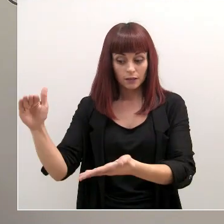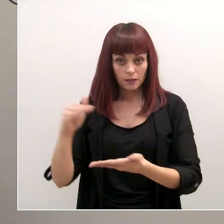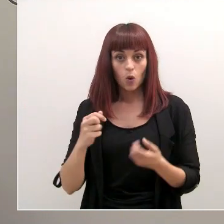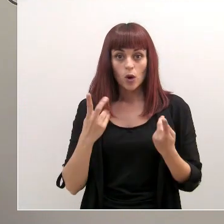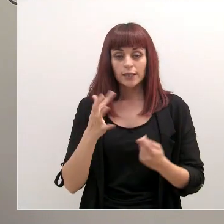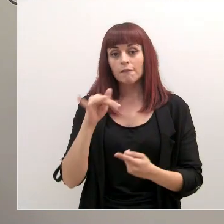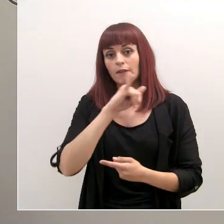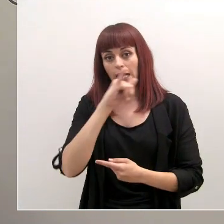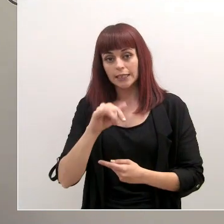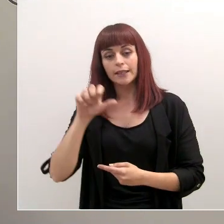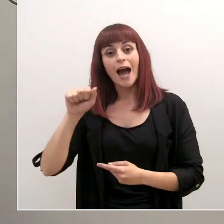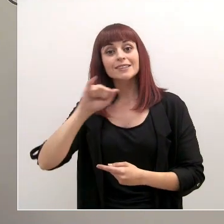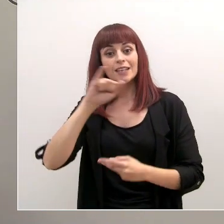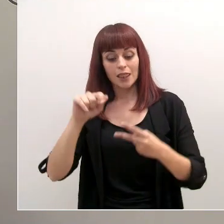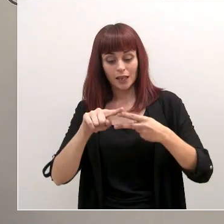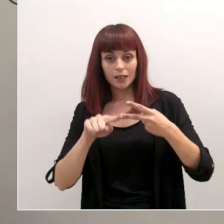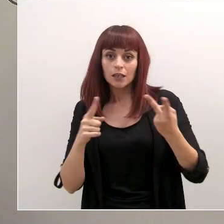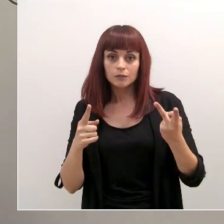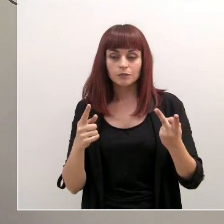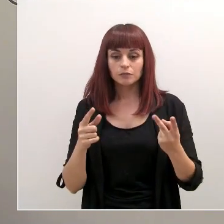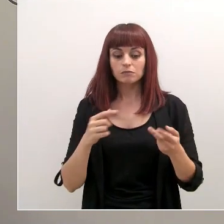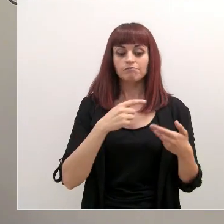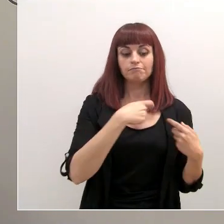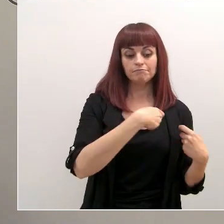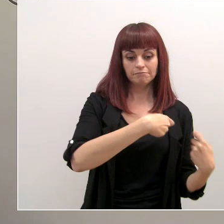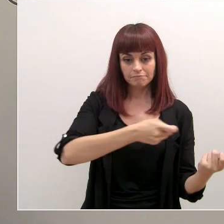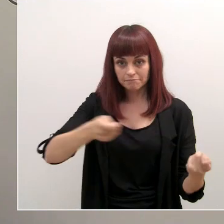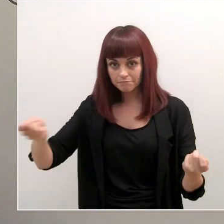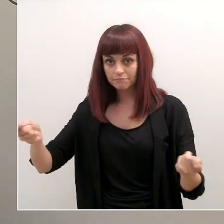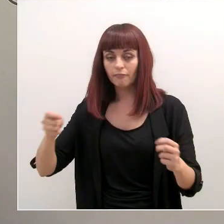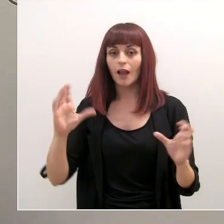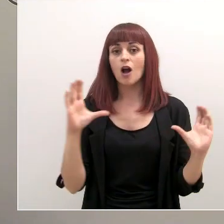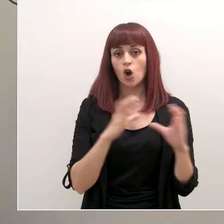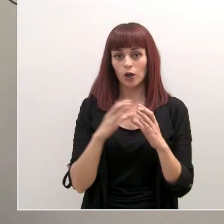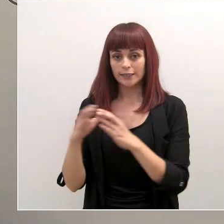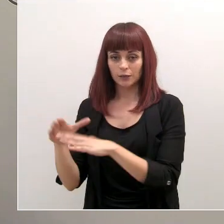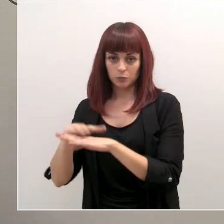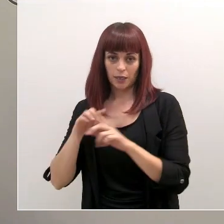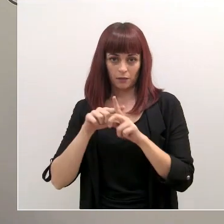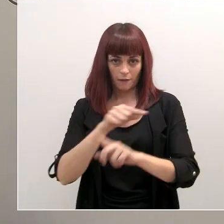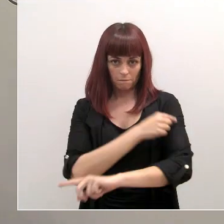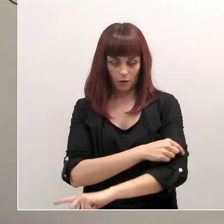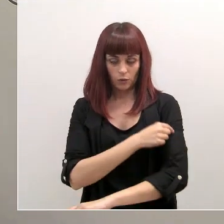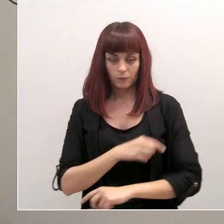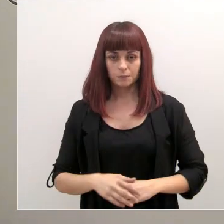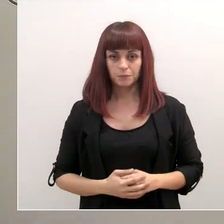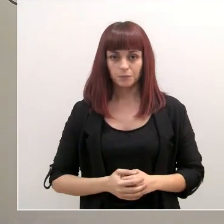de Pfizer y de AstraZeneca, las vamos a ir administrando a los colectivos a los que van a ir destinadas.